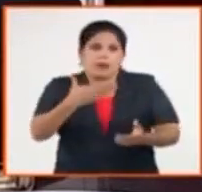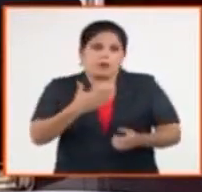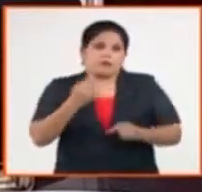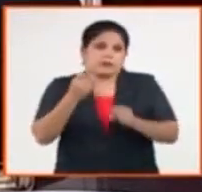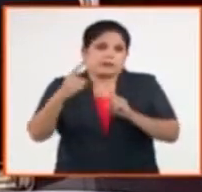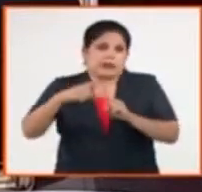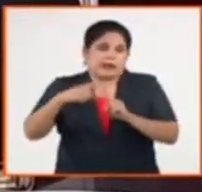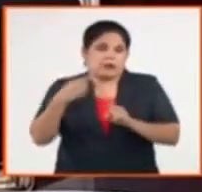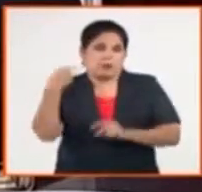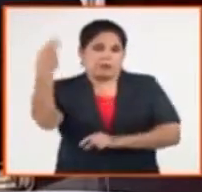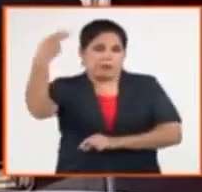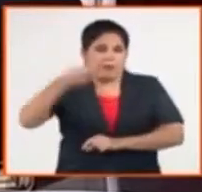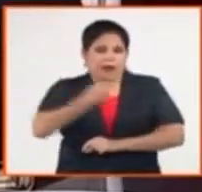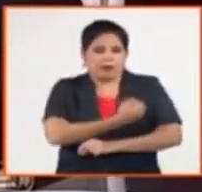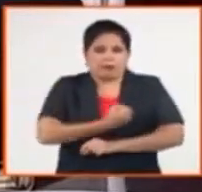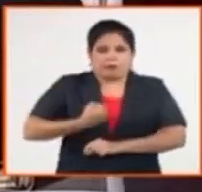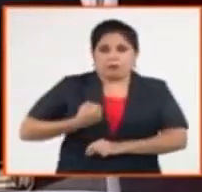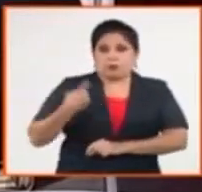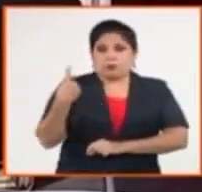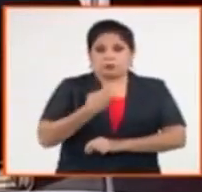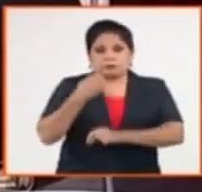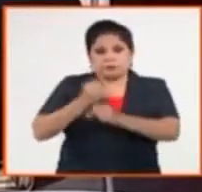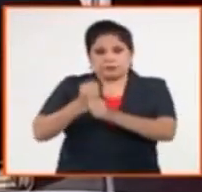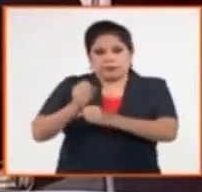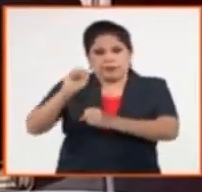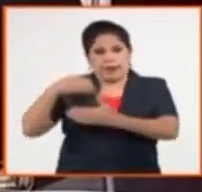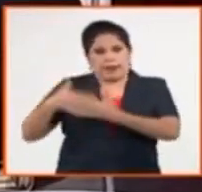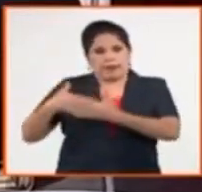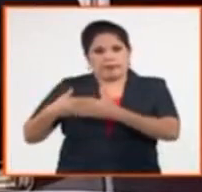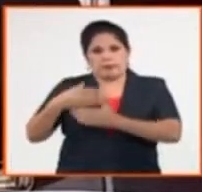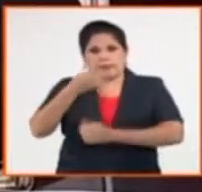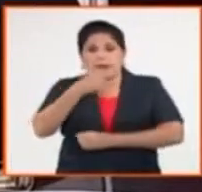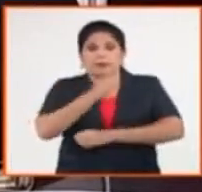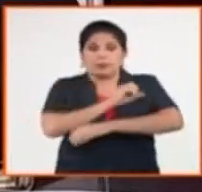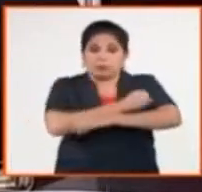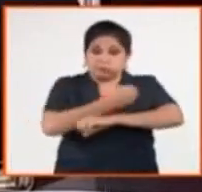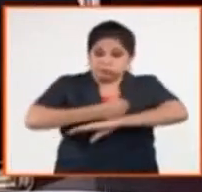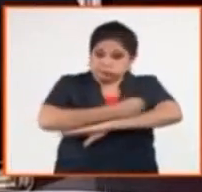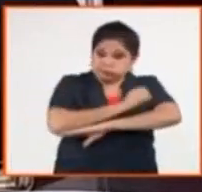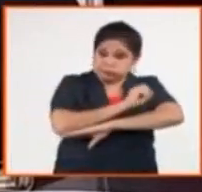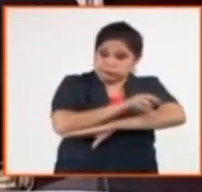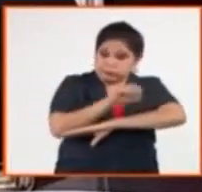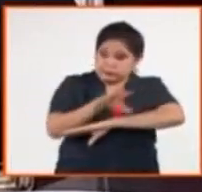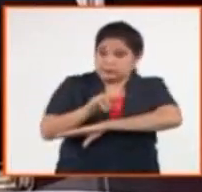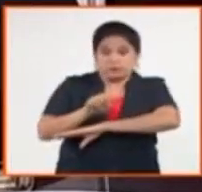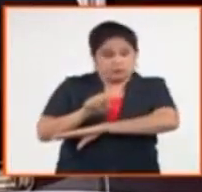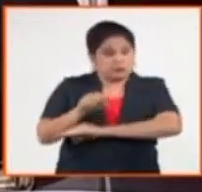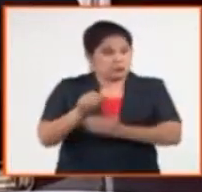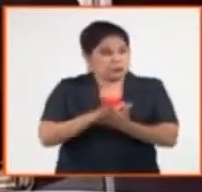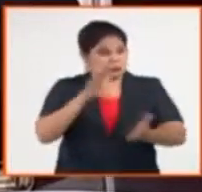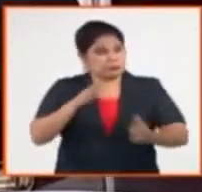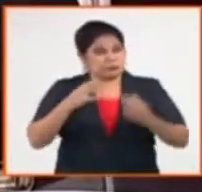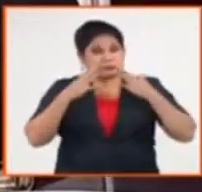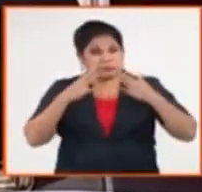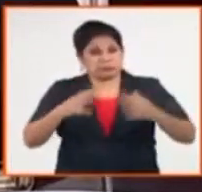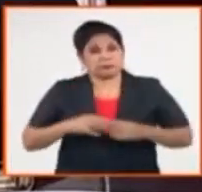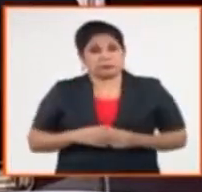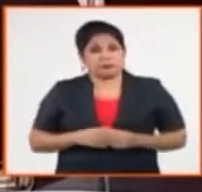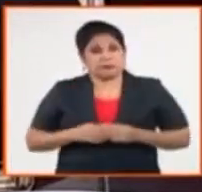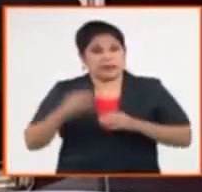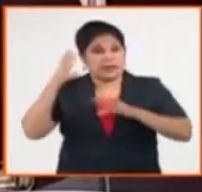y para el esfuerzo, sin duda, que están haciendo todos nuestros trabajadores de la salud, como decía hace un momento, y nuestros